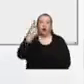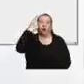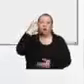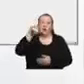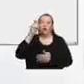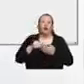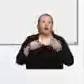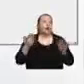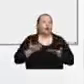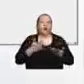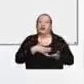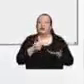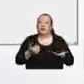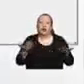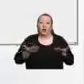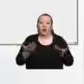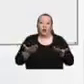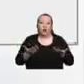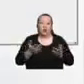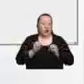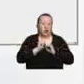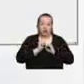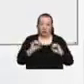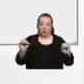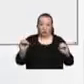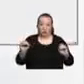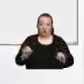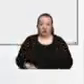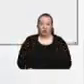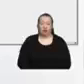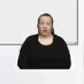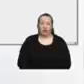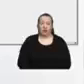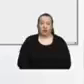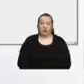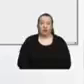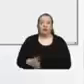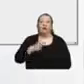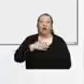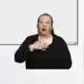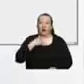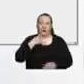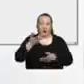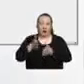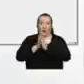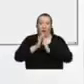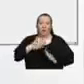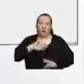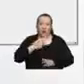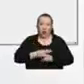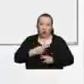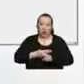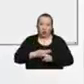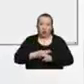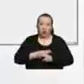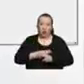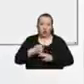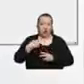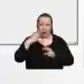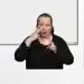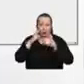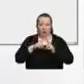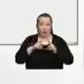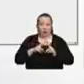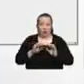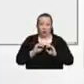pero además que yo le amplio de mi nombre nunca lo conozco pero verdú